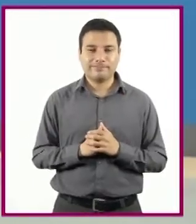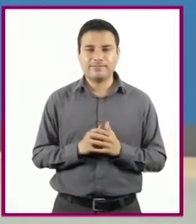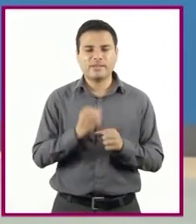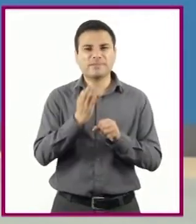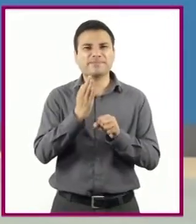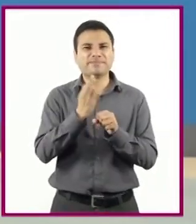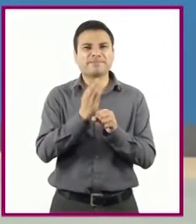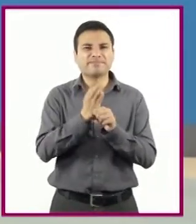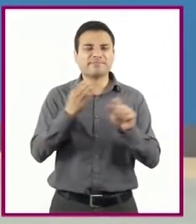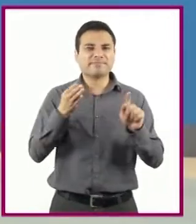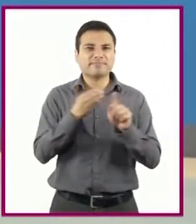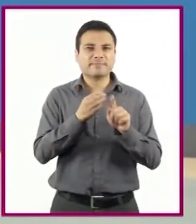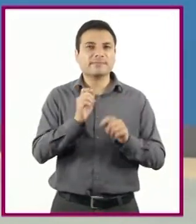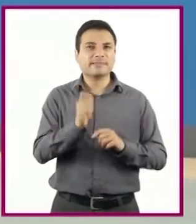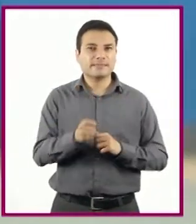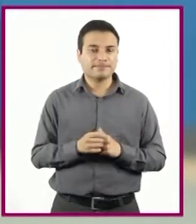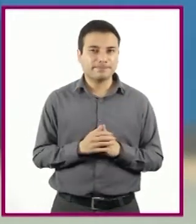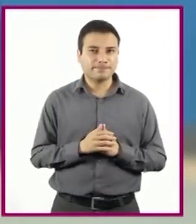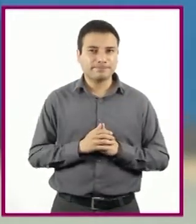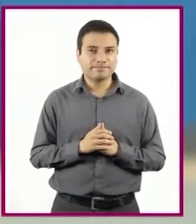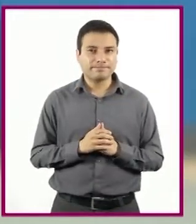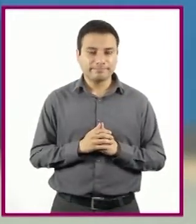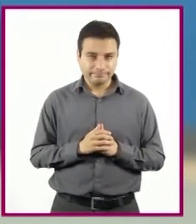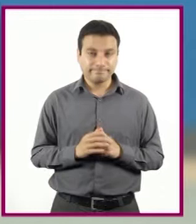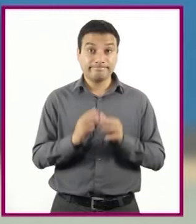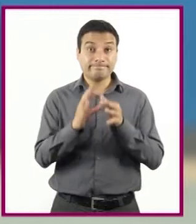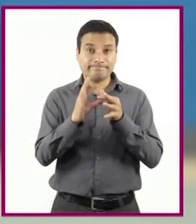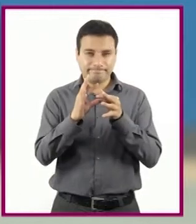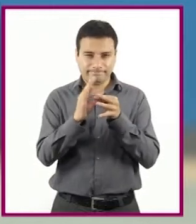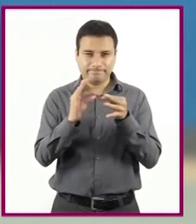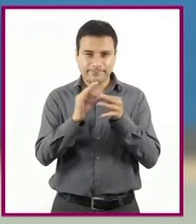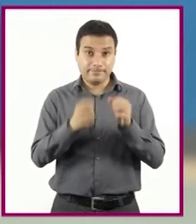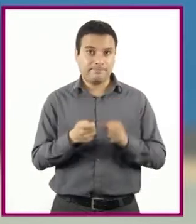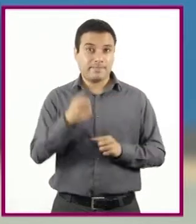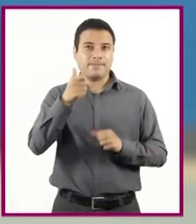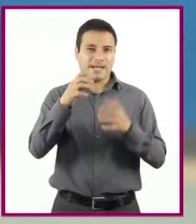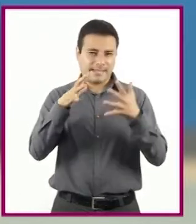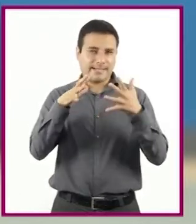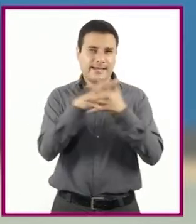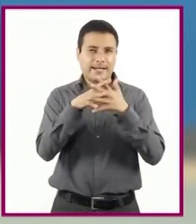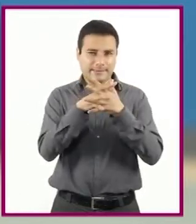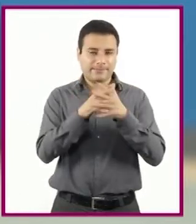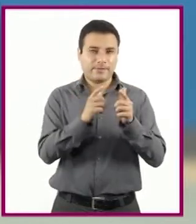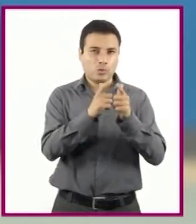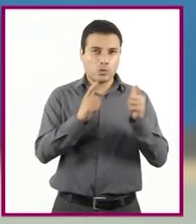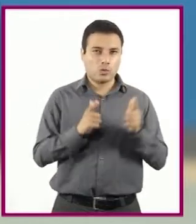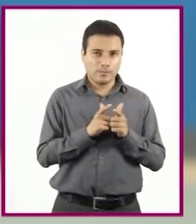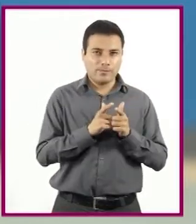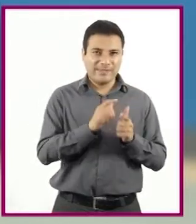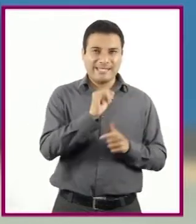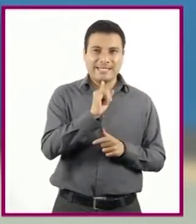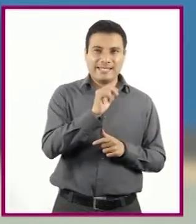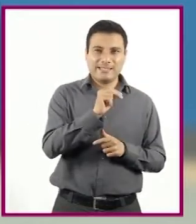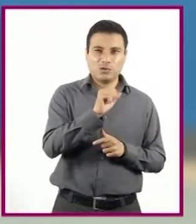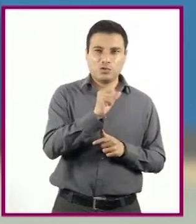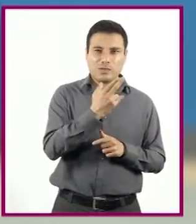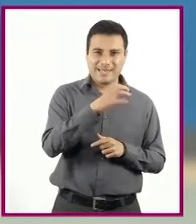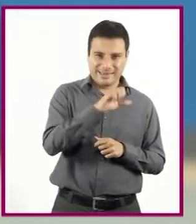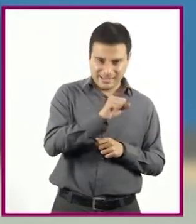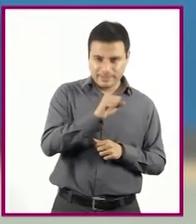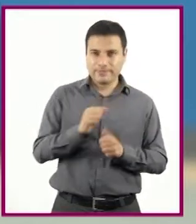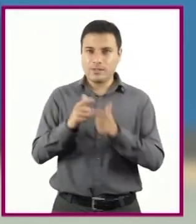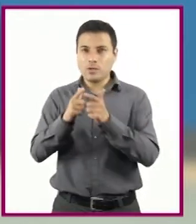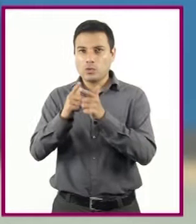que guiará la sesión es explicar las primeras batallas entre insurgentes y realistas y el